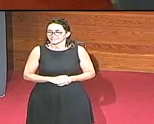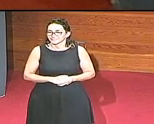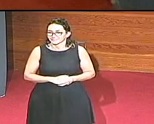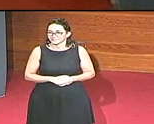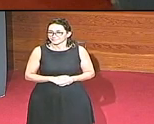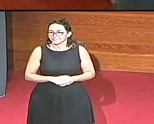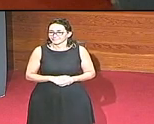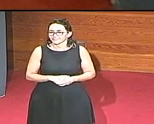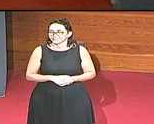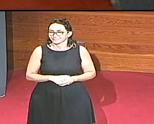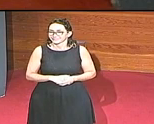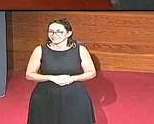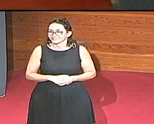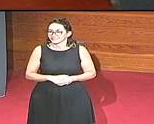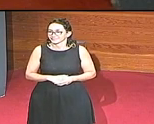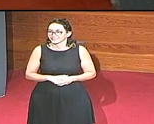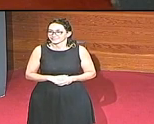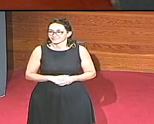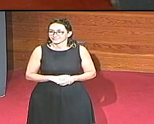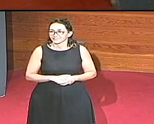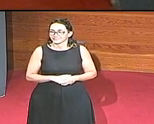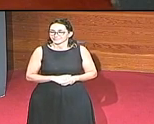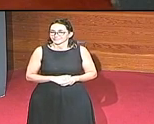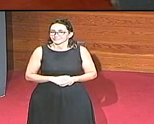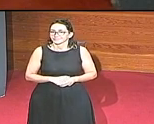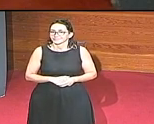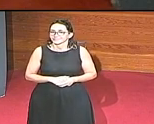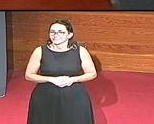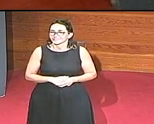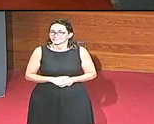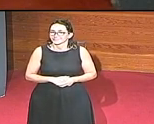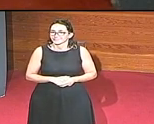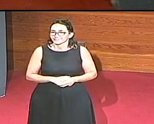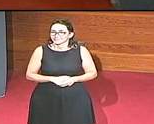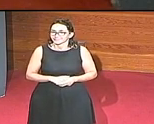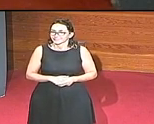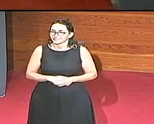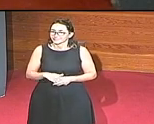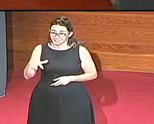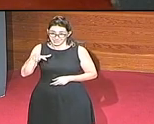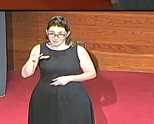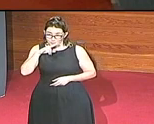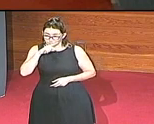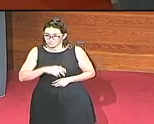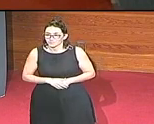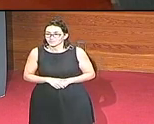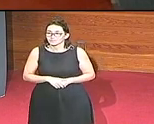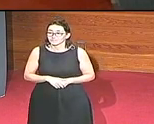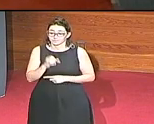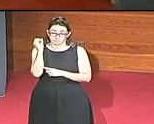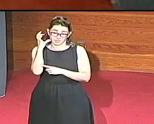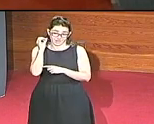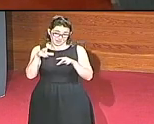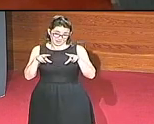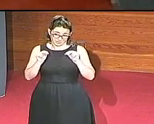mercedes vigil y sigue eskerrik asko ya que bueno después de la conferencia como